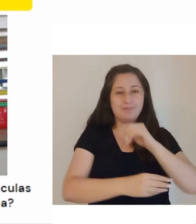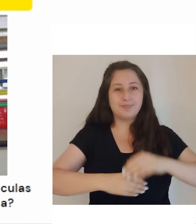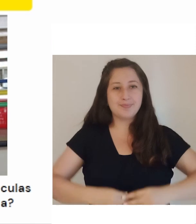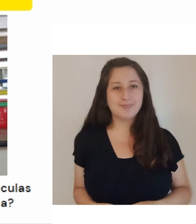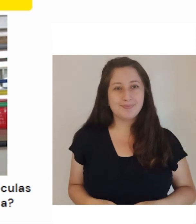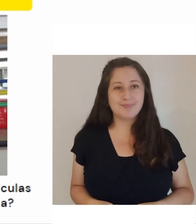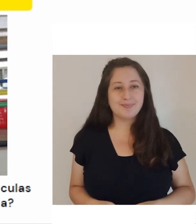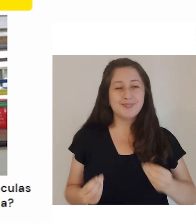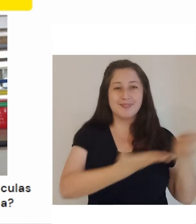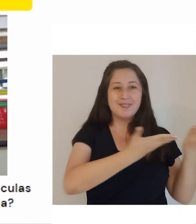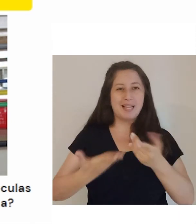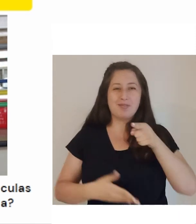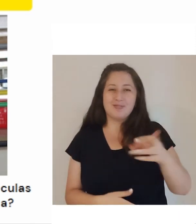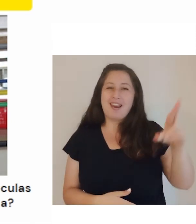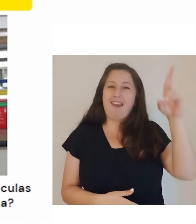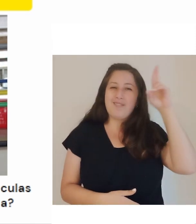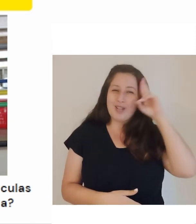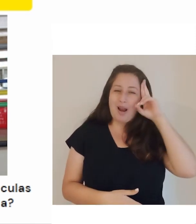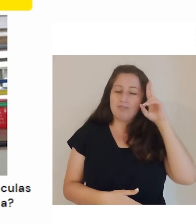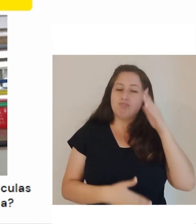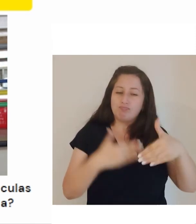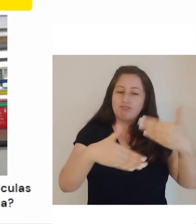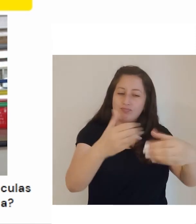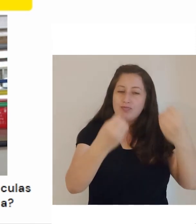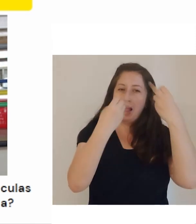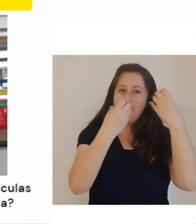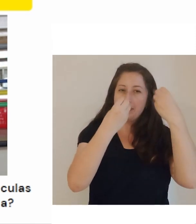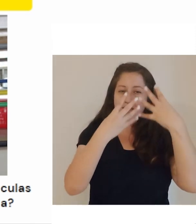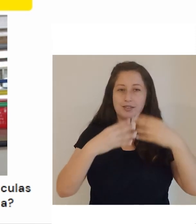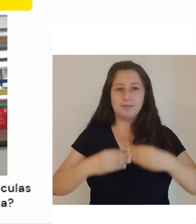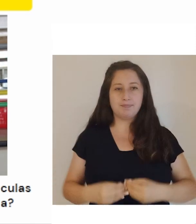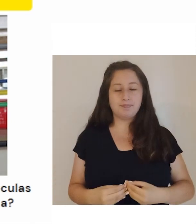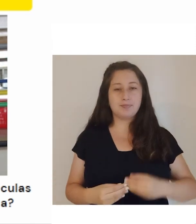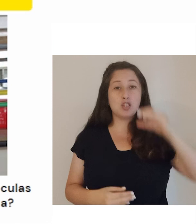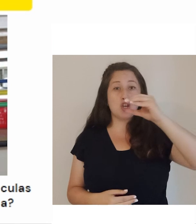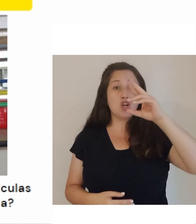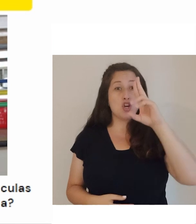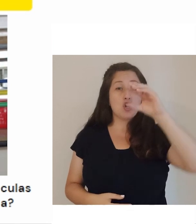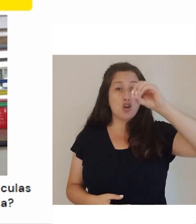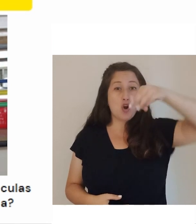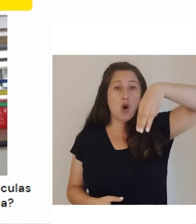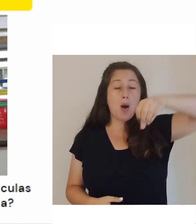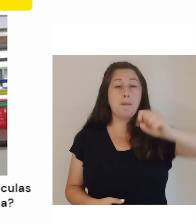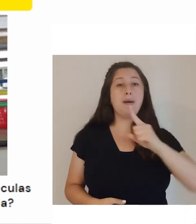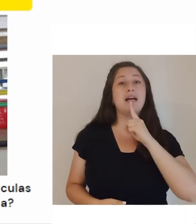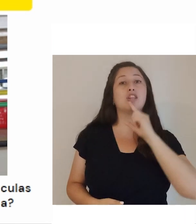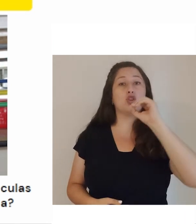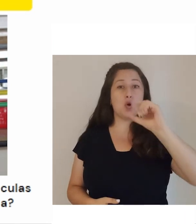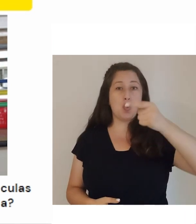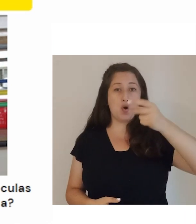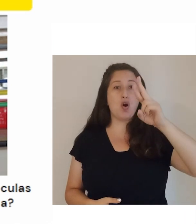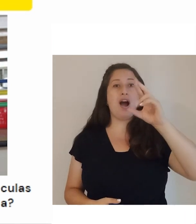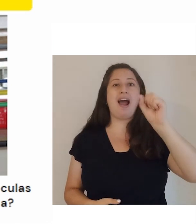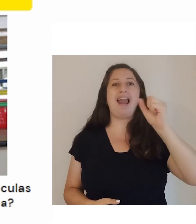Te invitamos a reflexionar y continuar aprendiendo sobre la cromatografía,